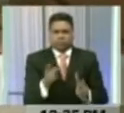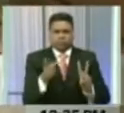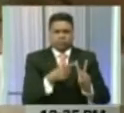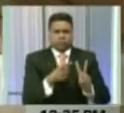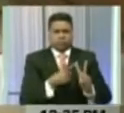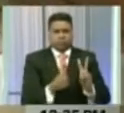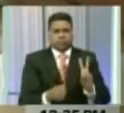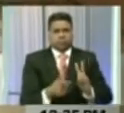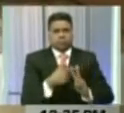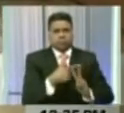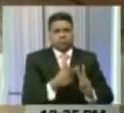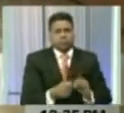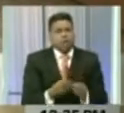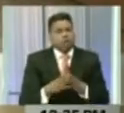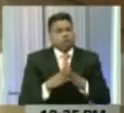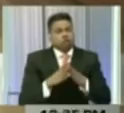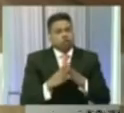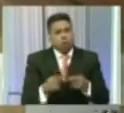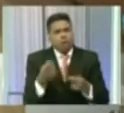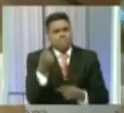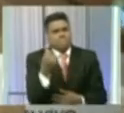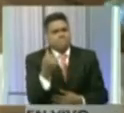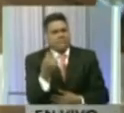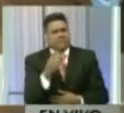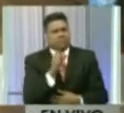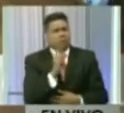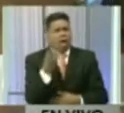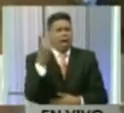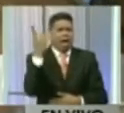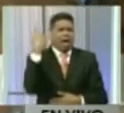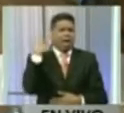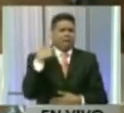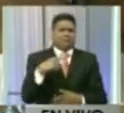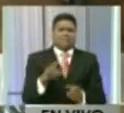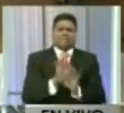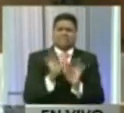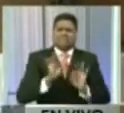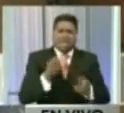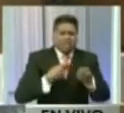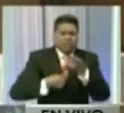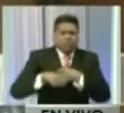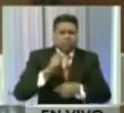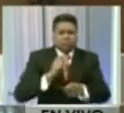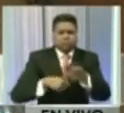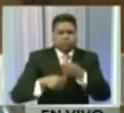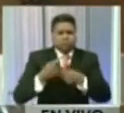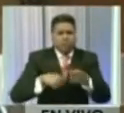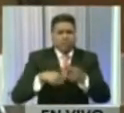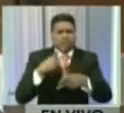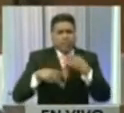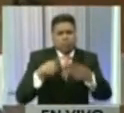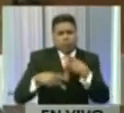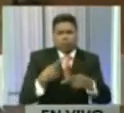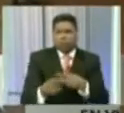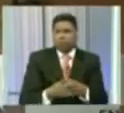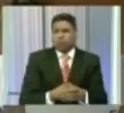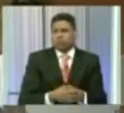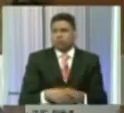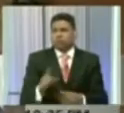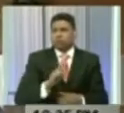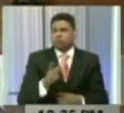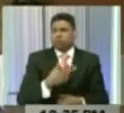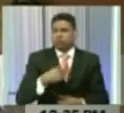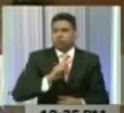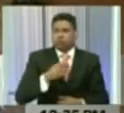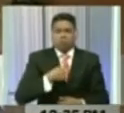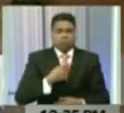todo lo que tenemos, los precios viejos, si los dejamos congelados, nadie invierte, nadie produce, es una manera de justificarte. No, yo no produzco y paro